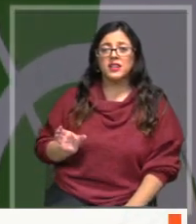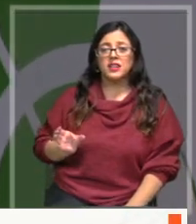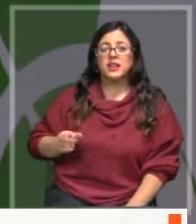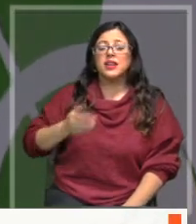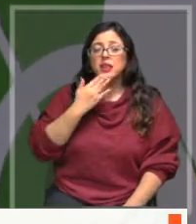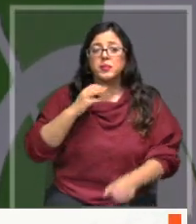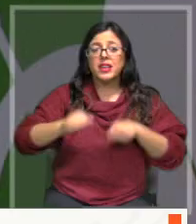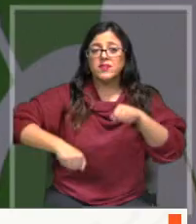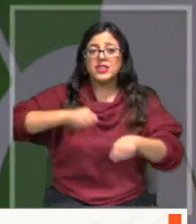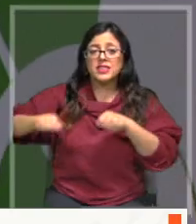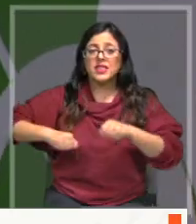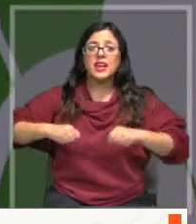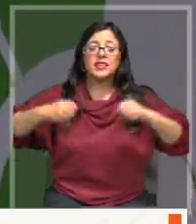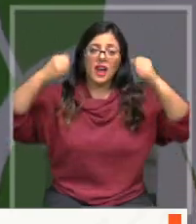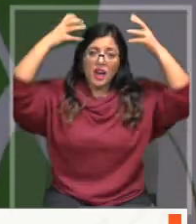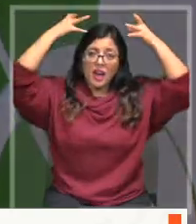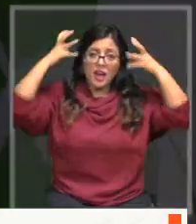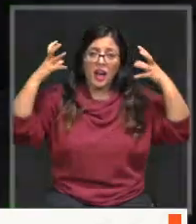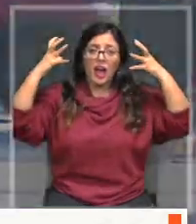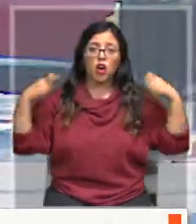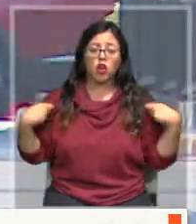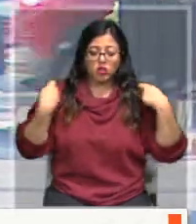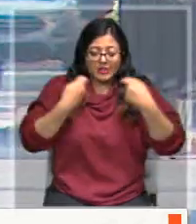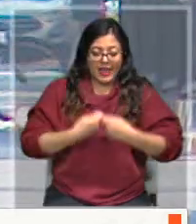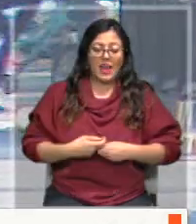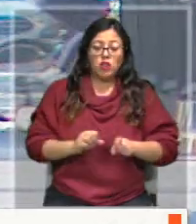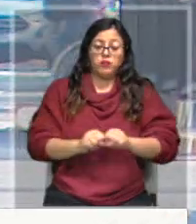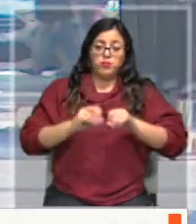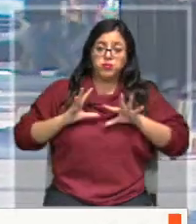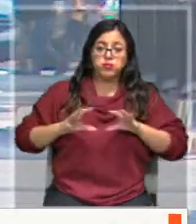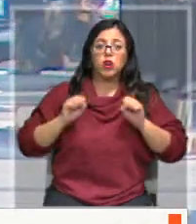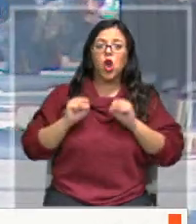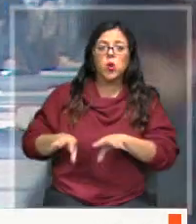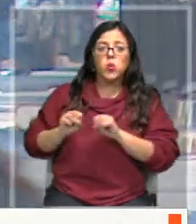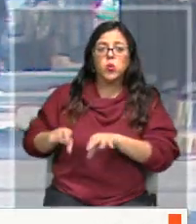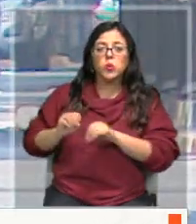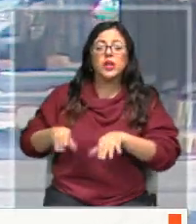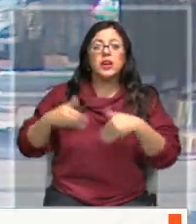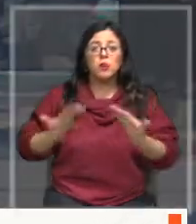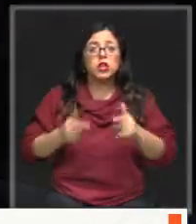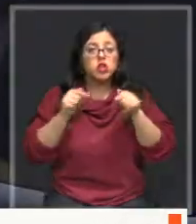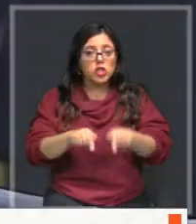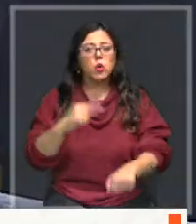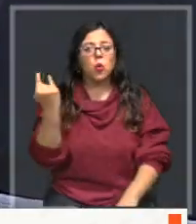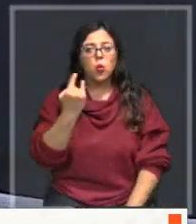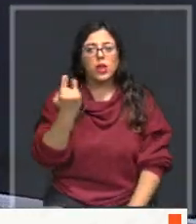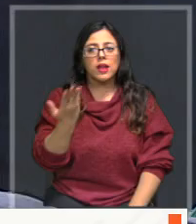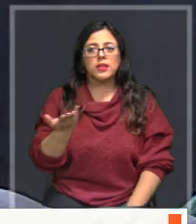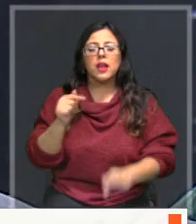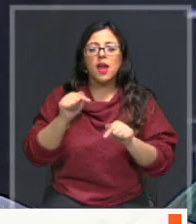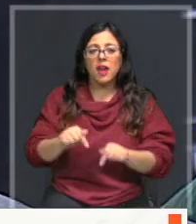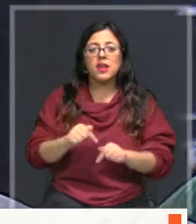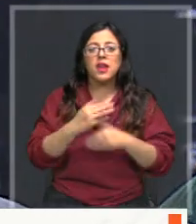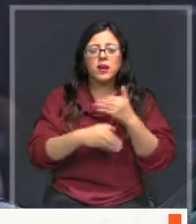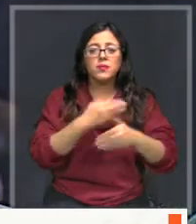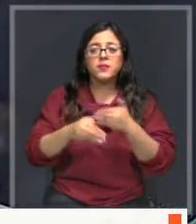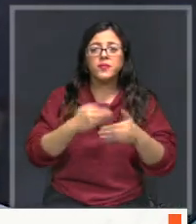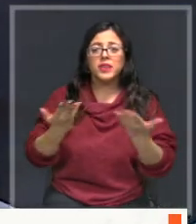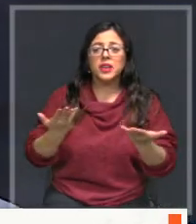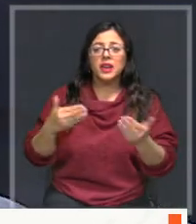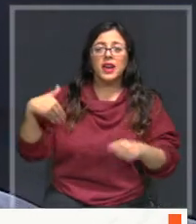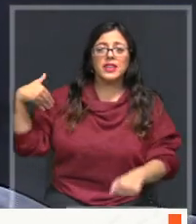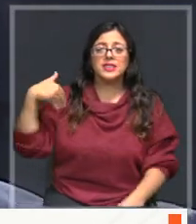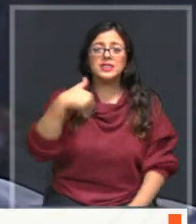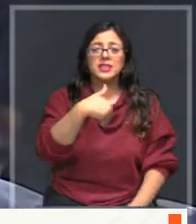chalecos reflectantes como son las luces el horario que corresponda y por esto actualización de buses seasurgente para implementar en todos los buses del sistema red